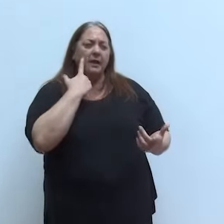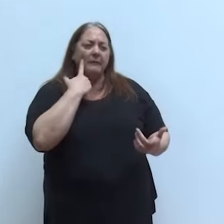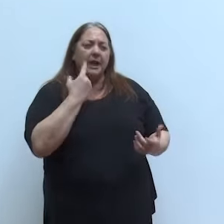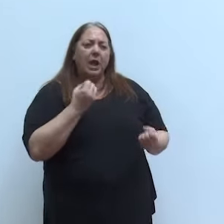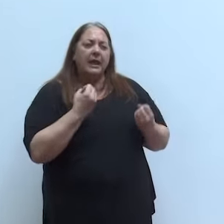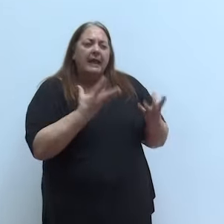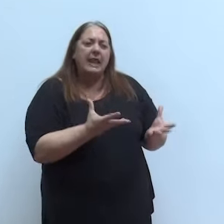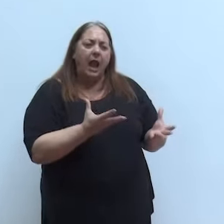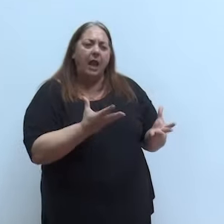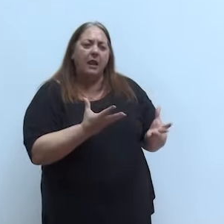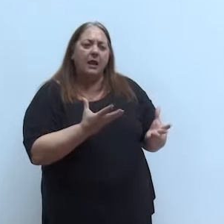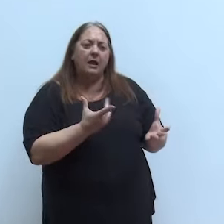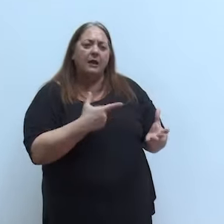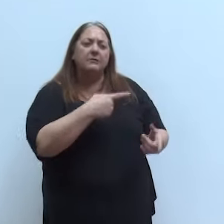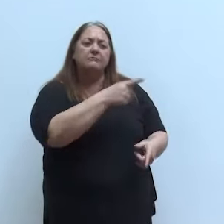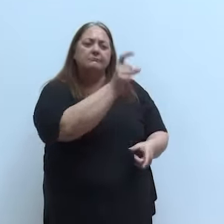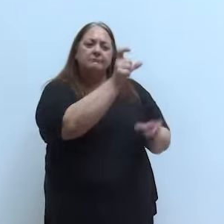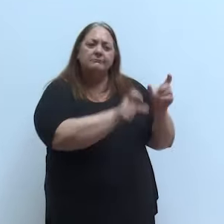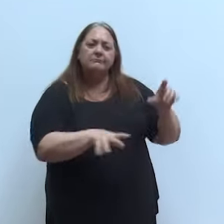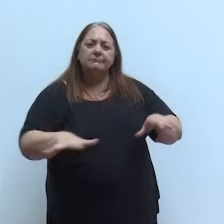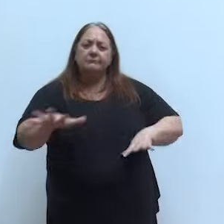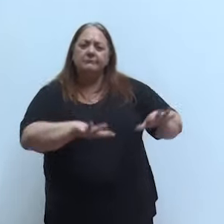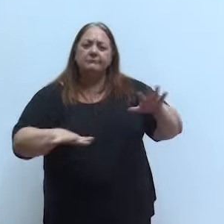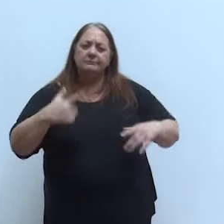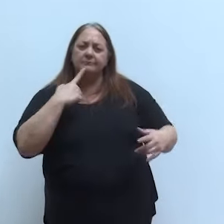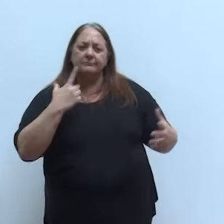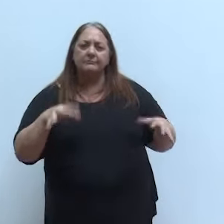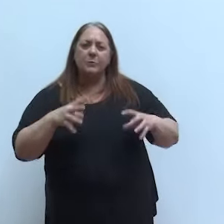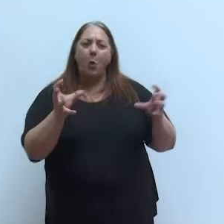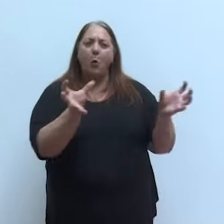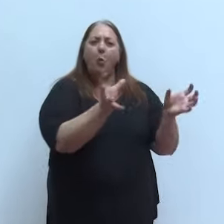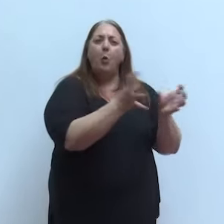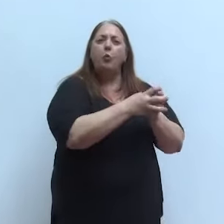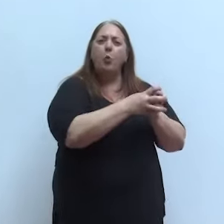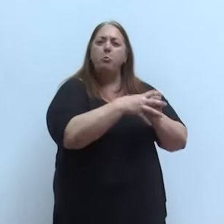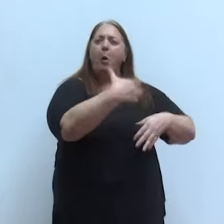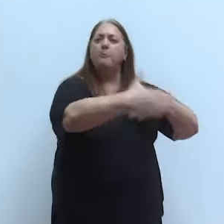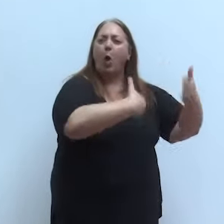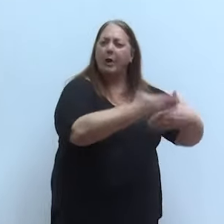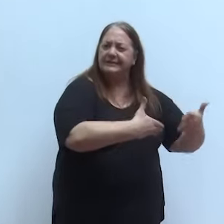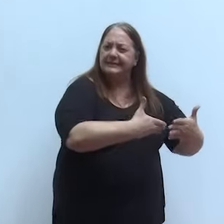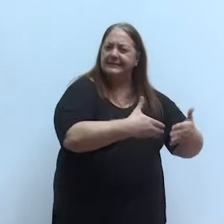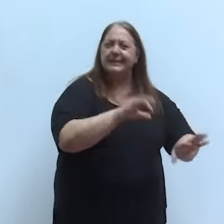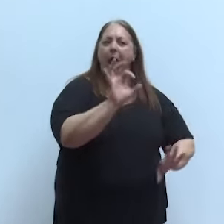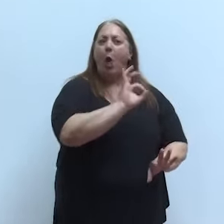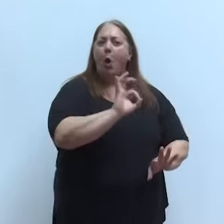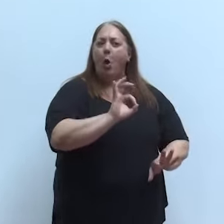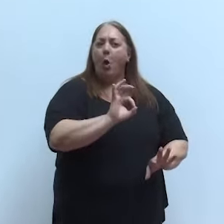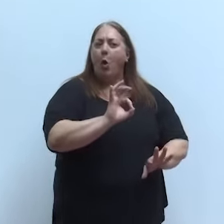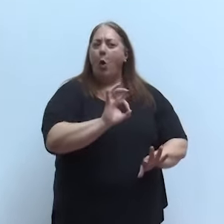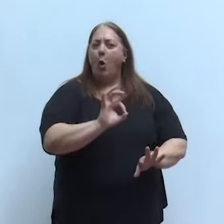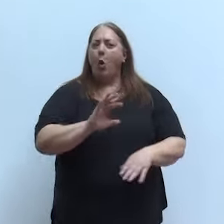o conservador o reaccionaria es una persona Es cierto que cuando hacemos esas escalas en este esta tensión